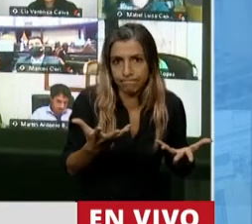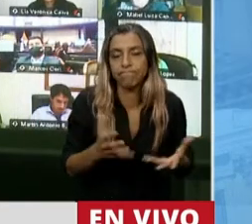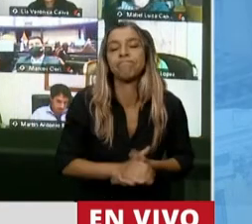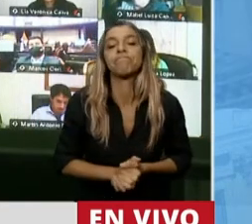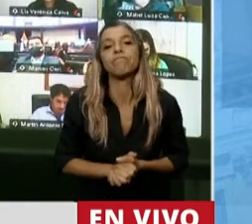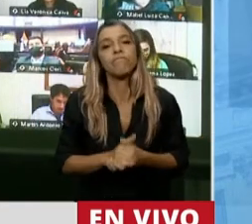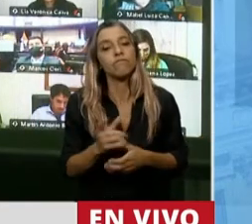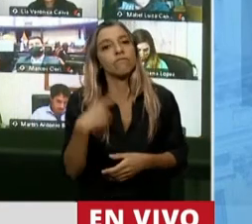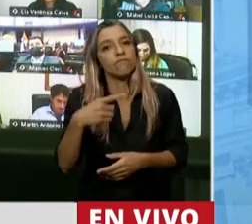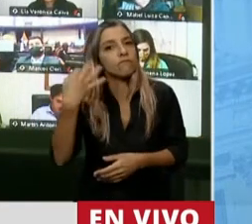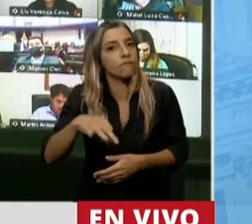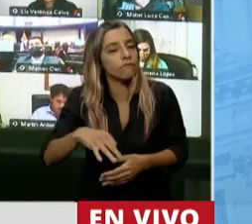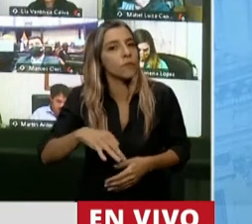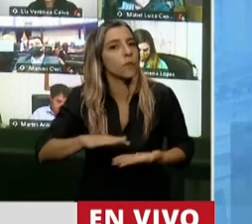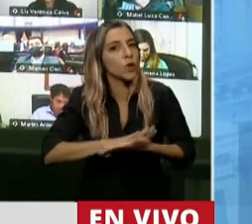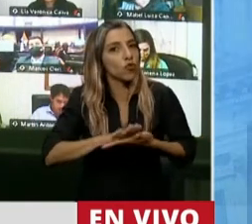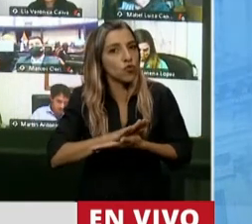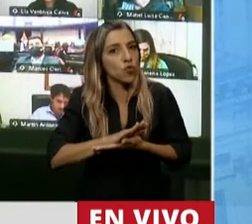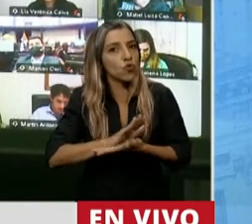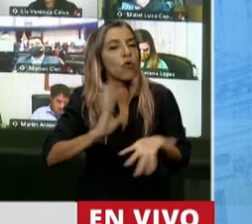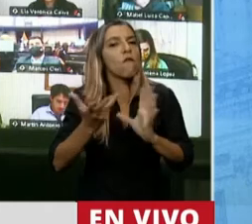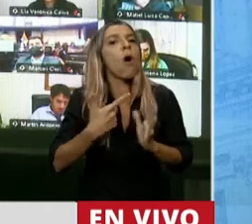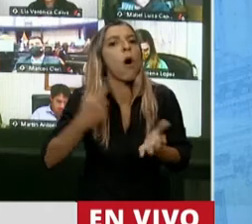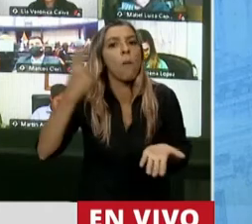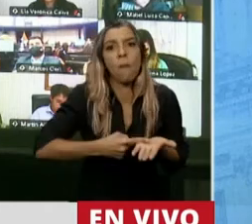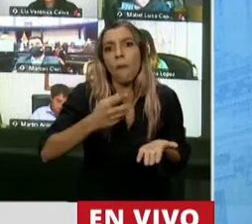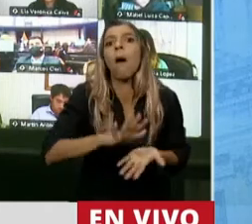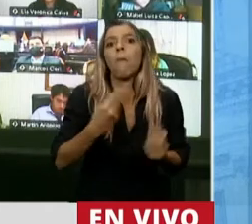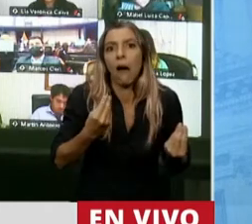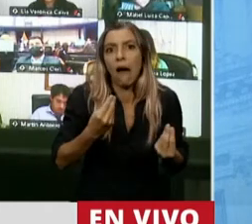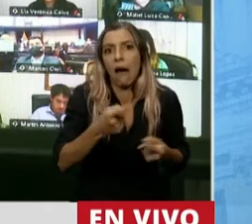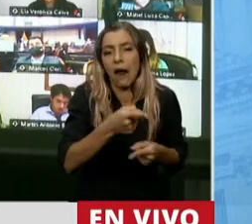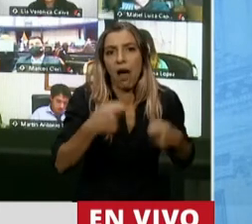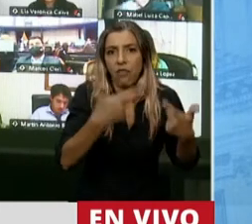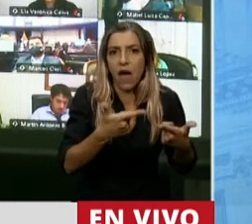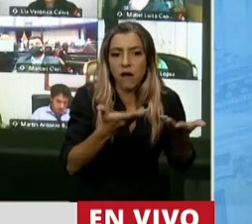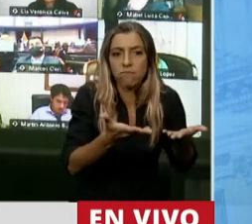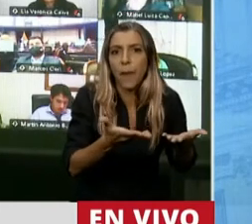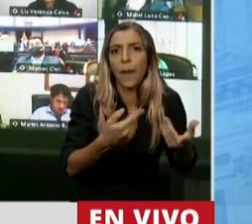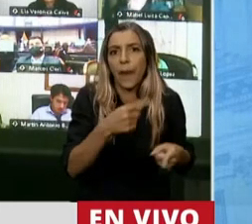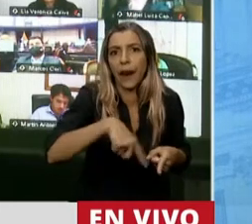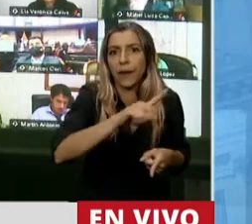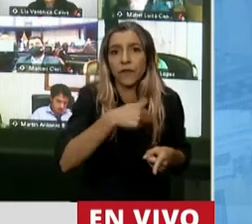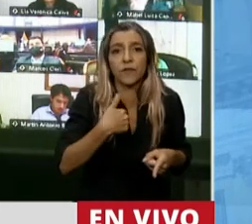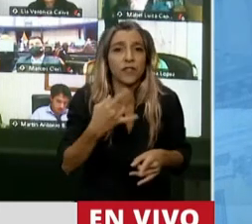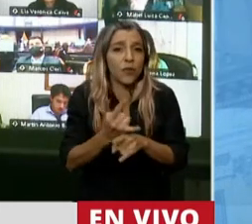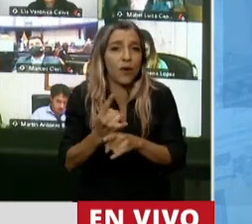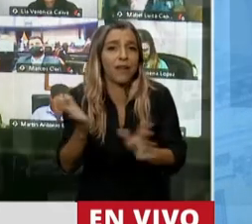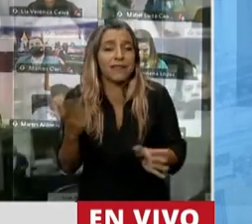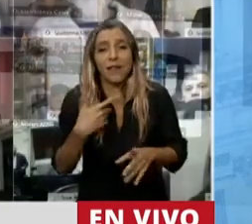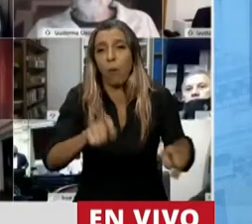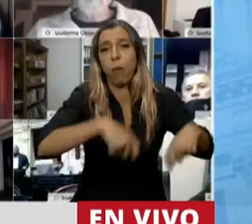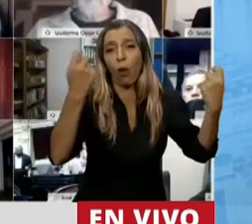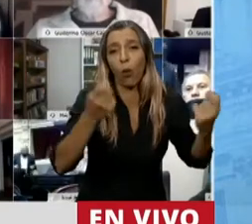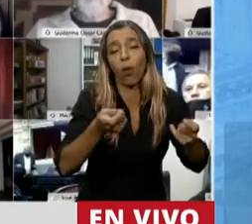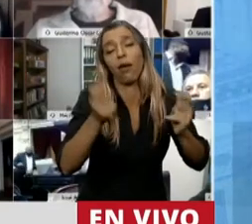estos problemas ambientales termina entonces perjudicando a los mismos de siempre. Terminan entonces siendo las mayorías